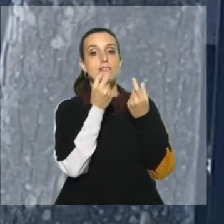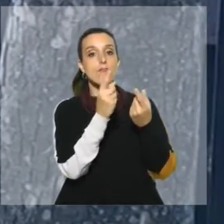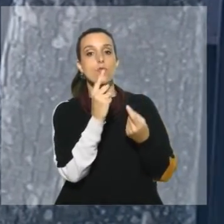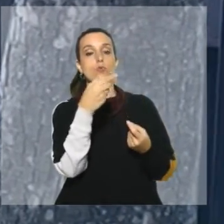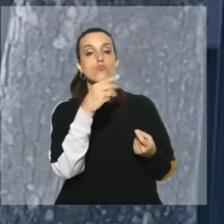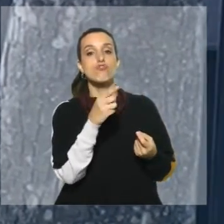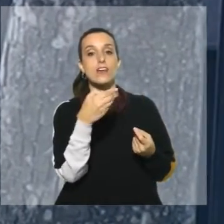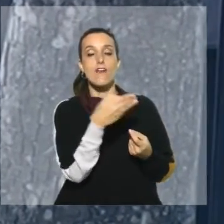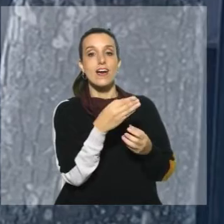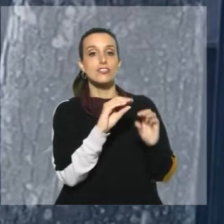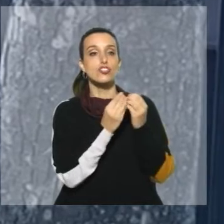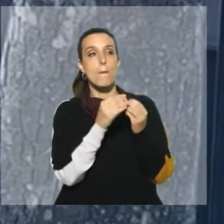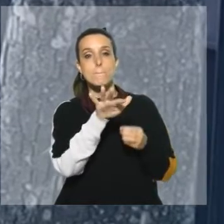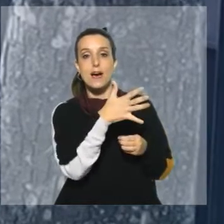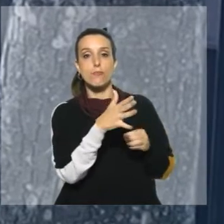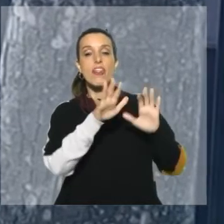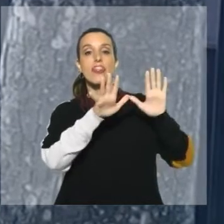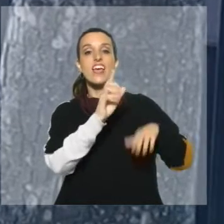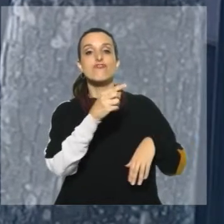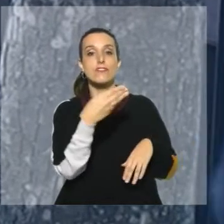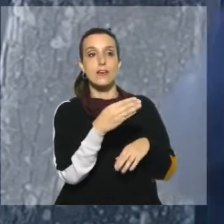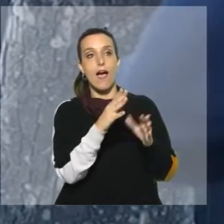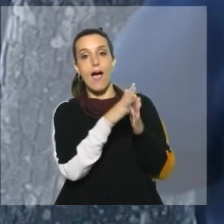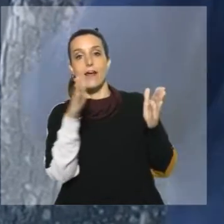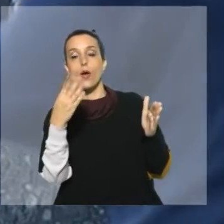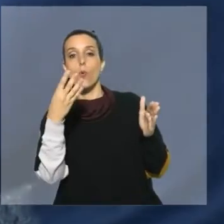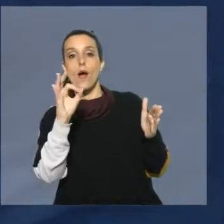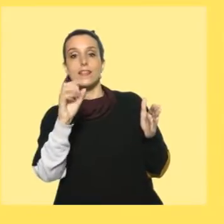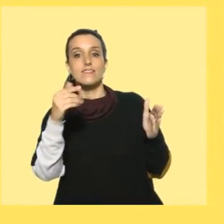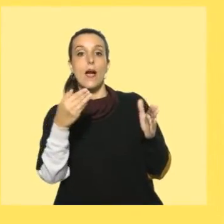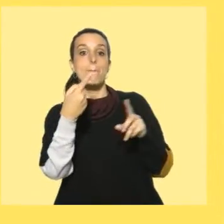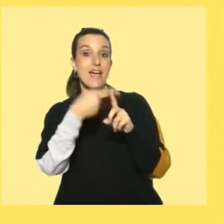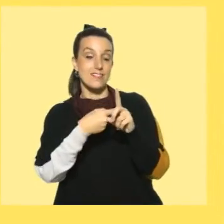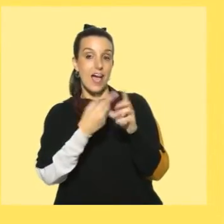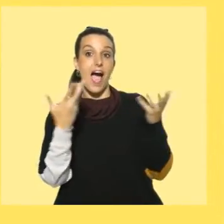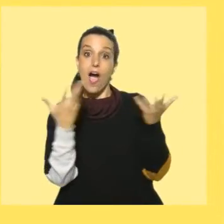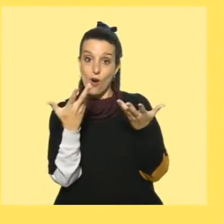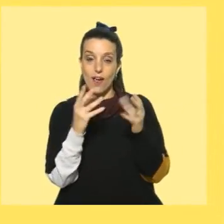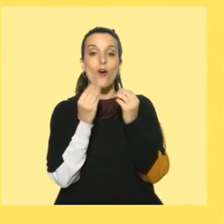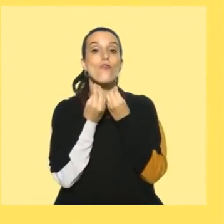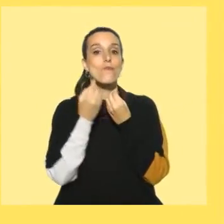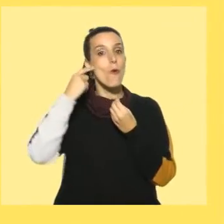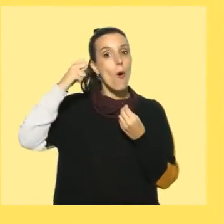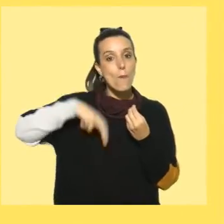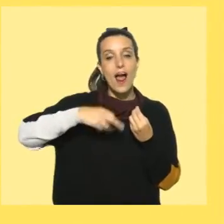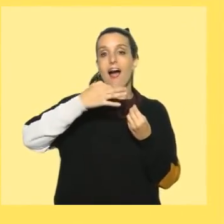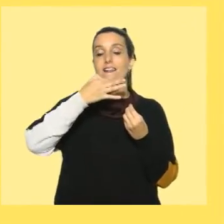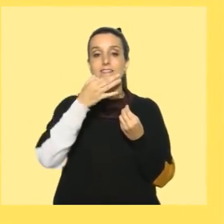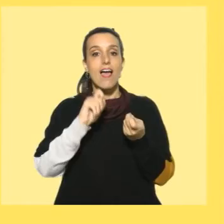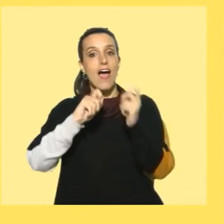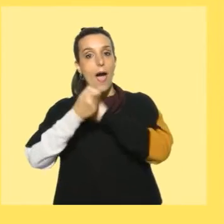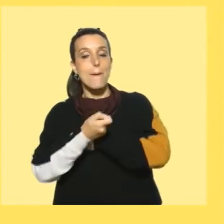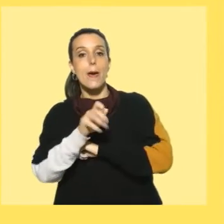gigabyte en el entorno de 10 gb a 40 gb mensuales y que actualmente los rendimientos de estos planes